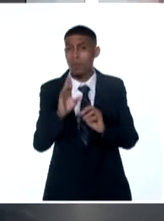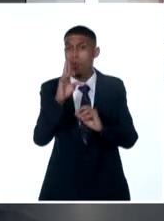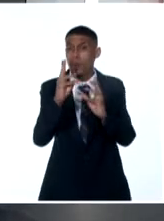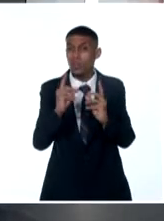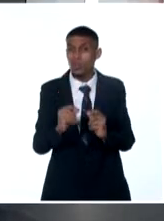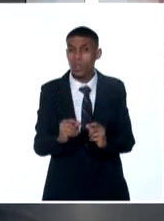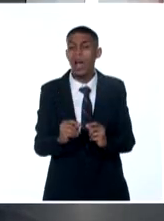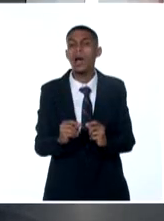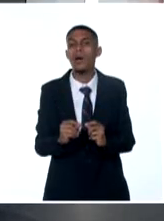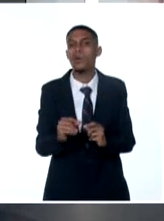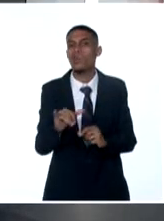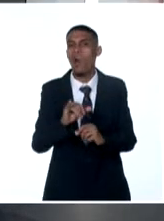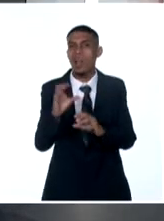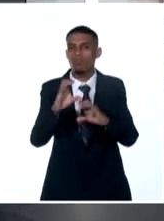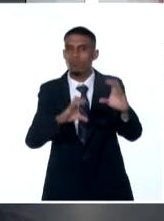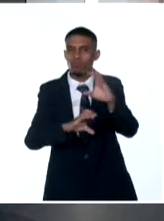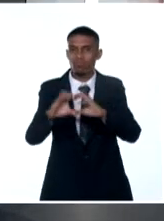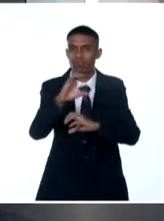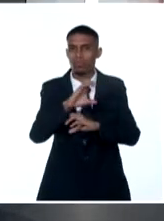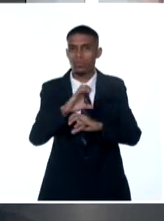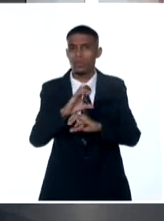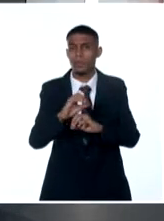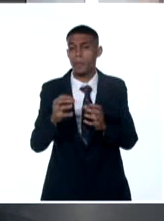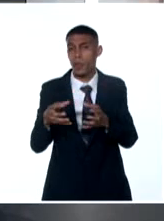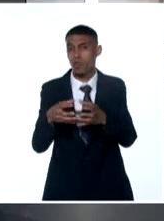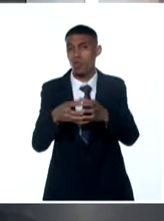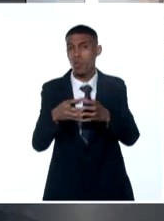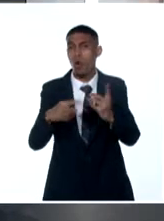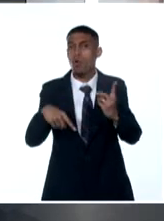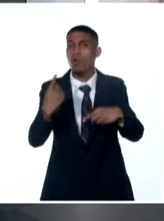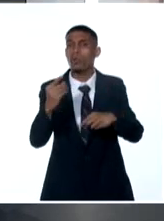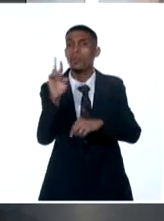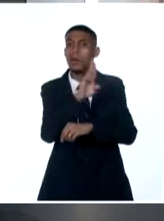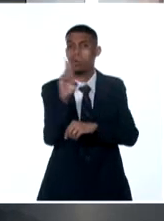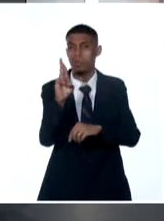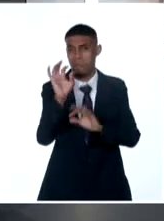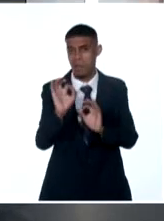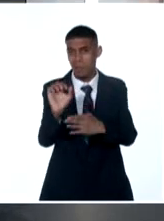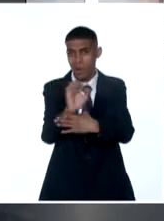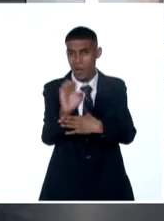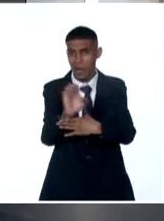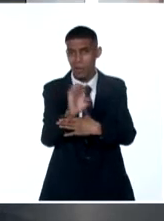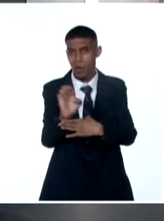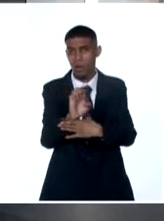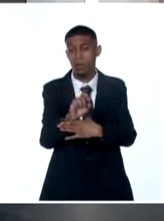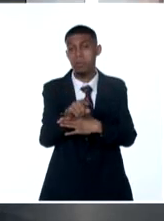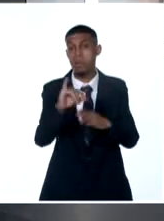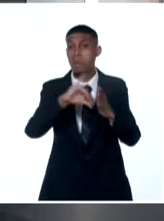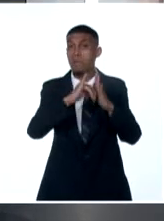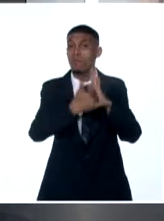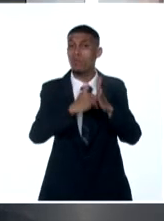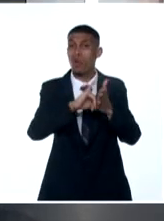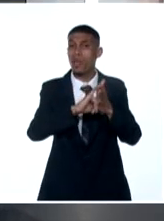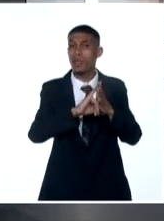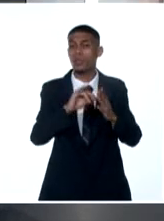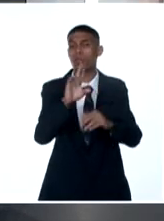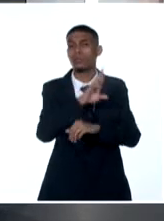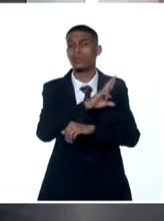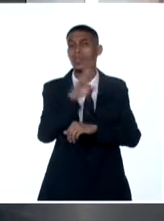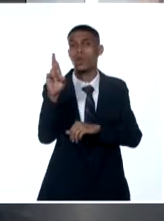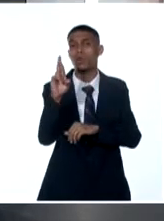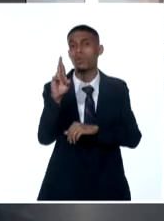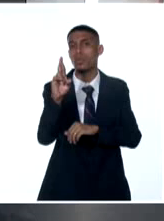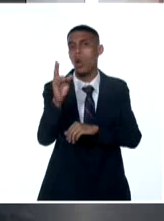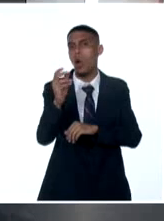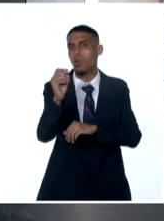del desmontaje que la derecha hizo a golpe de traiciones e intereses personales de ese proyecto llamado Revolución Ciudadana,